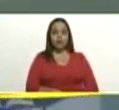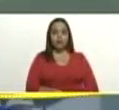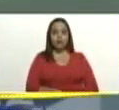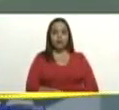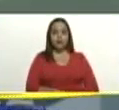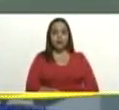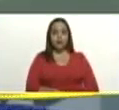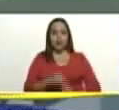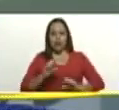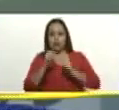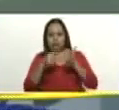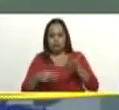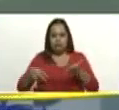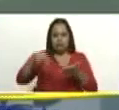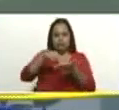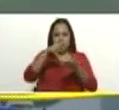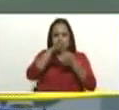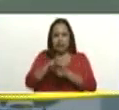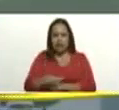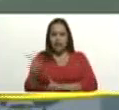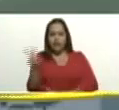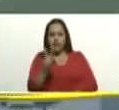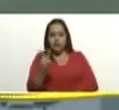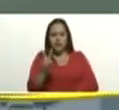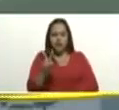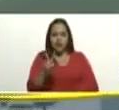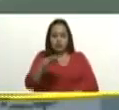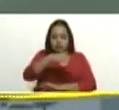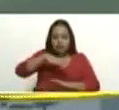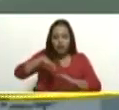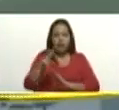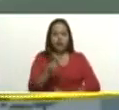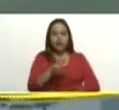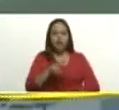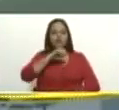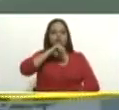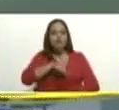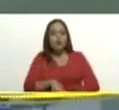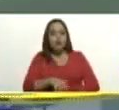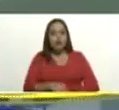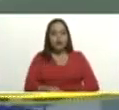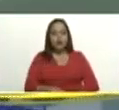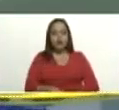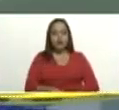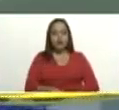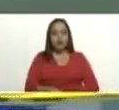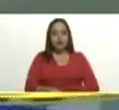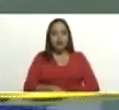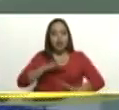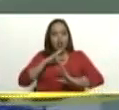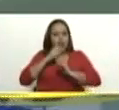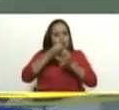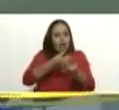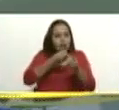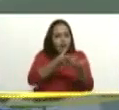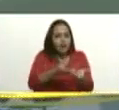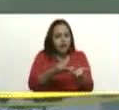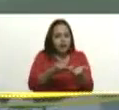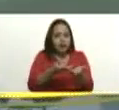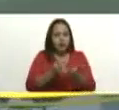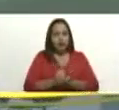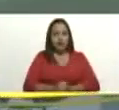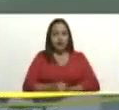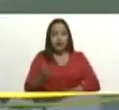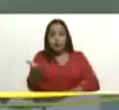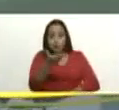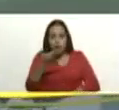se levantó sobre Venezuela y desde Venezuela un relato, una narrativa, que